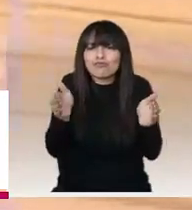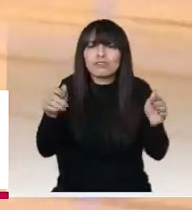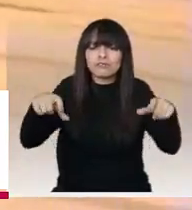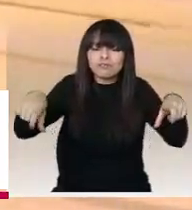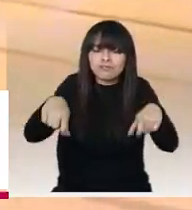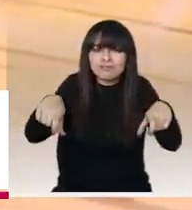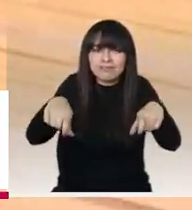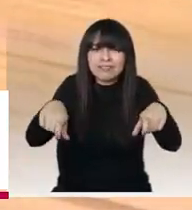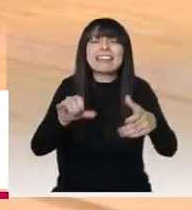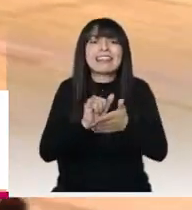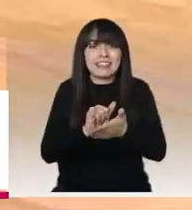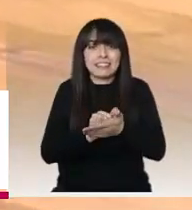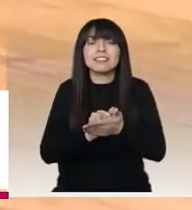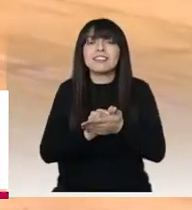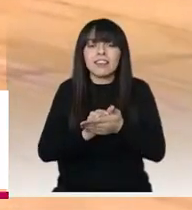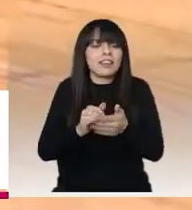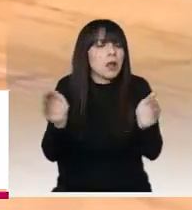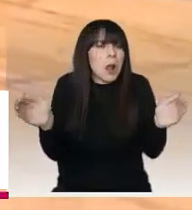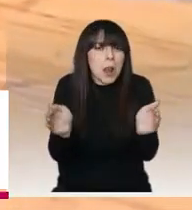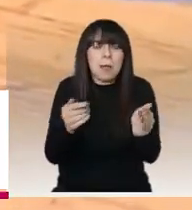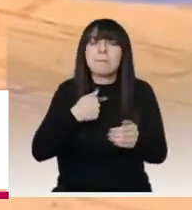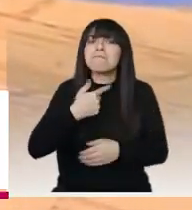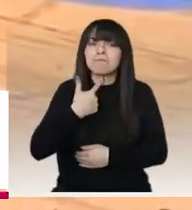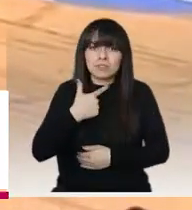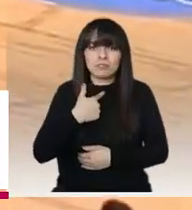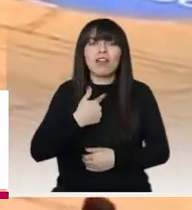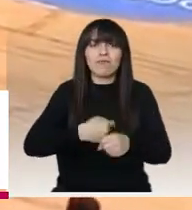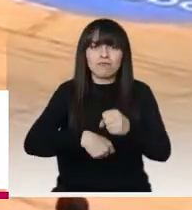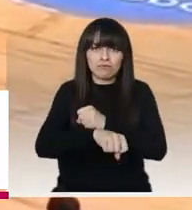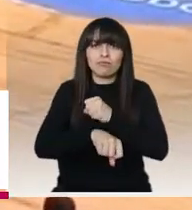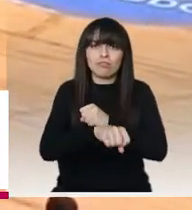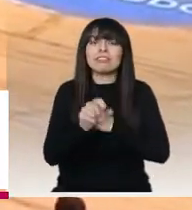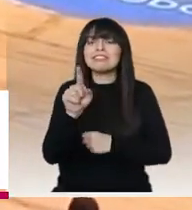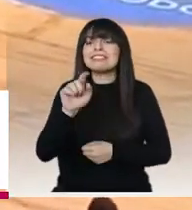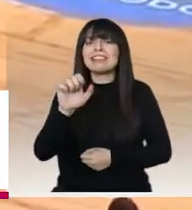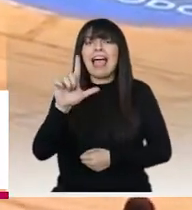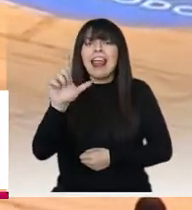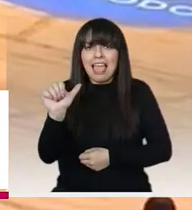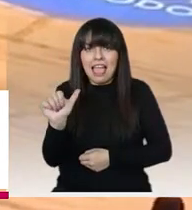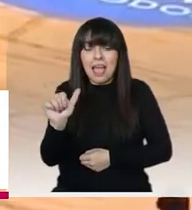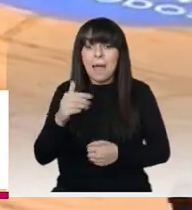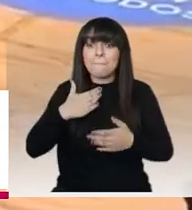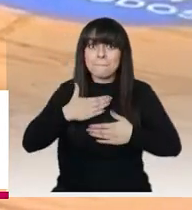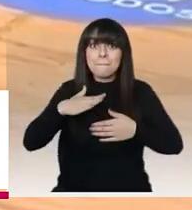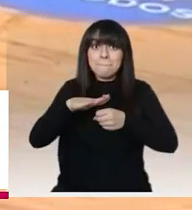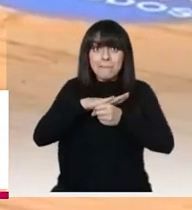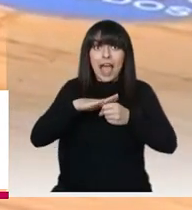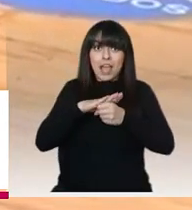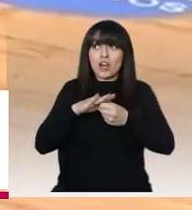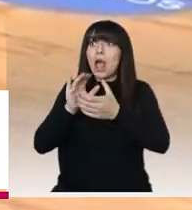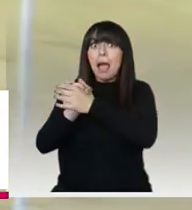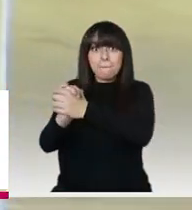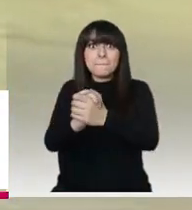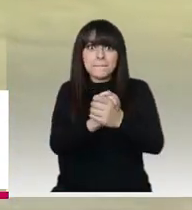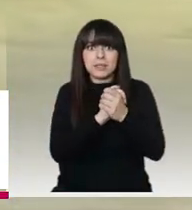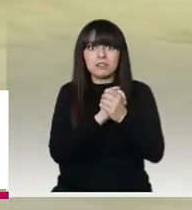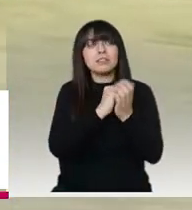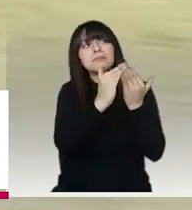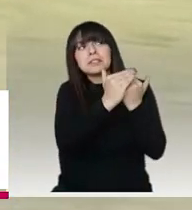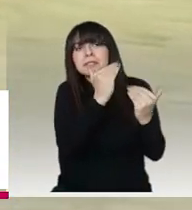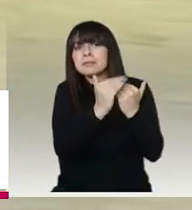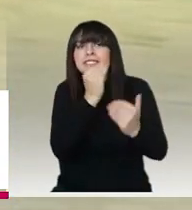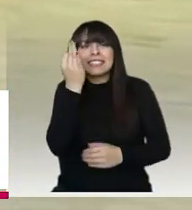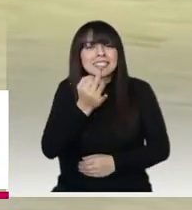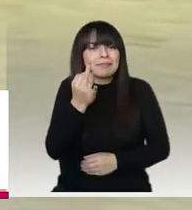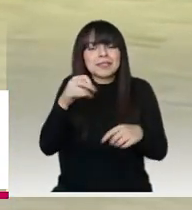sala. Mis amigos en el barrio todos los domingos me invitaban a jugar banquitas. Su talento y su